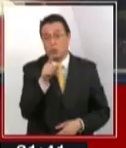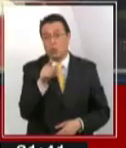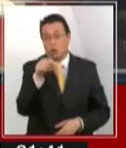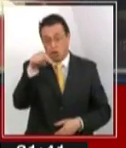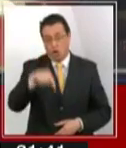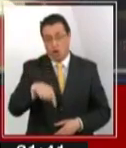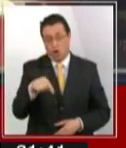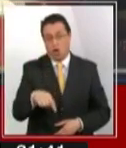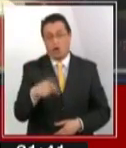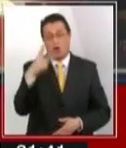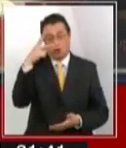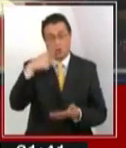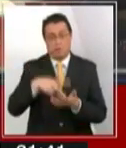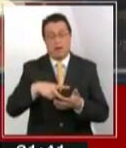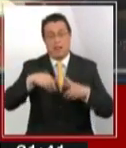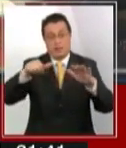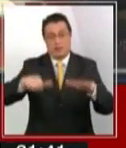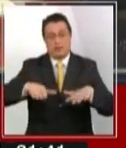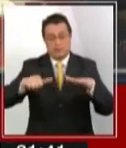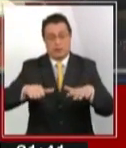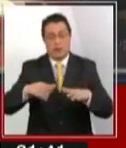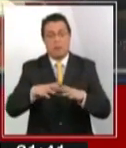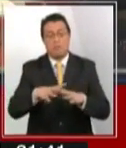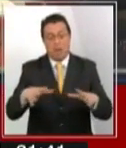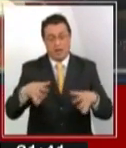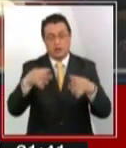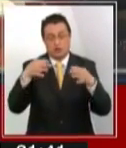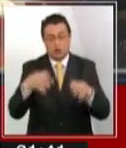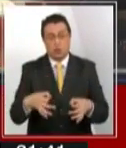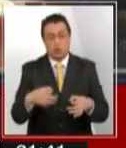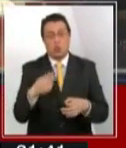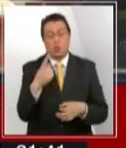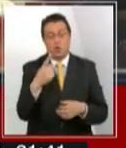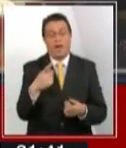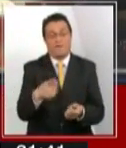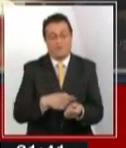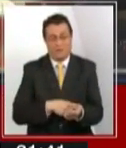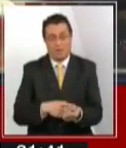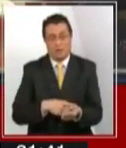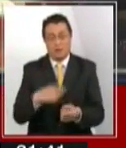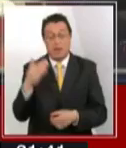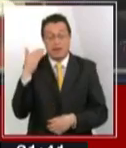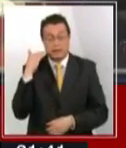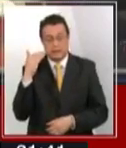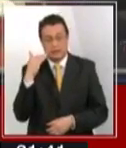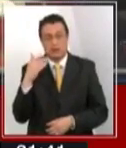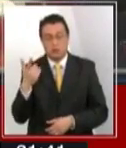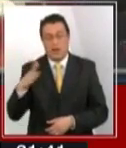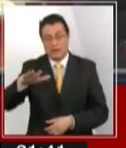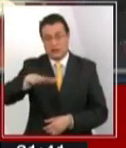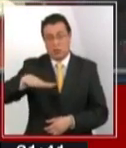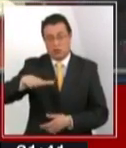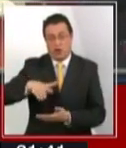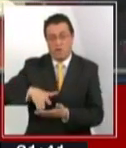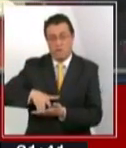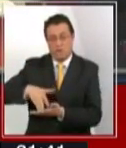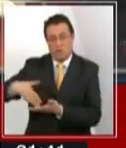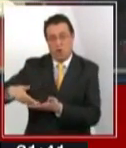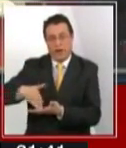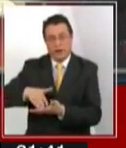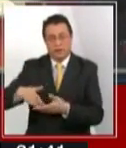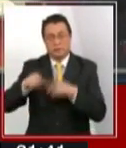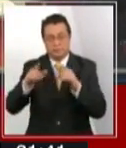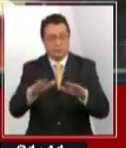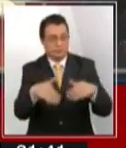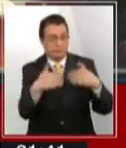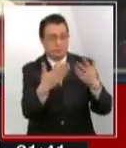año 2016, ¿es más seguro para una familia cuyo niño está en una situación vulnerable entregarlo al Sename en